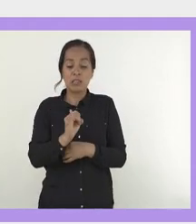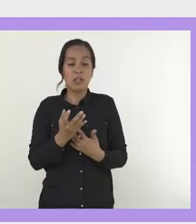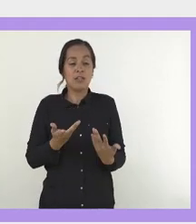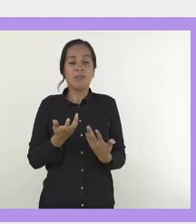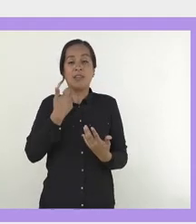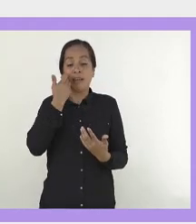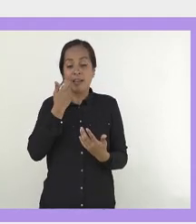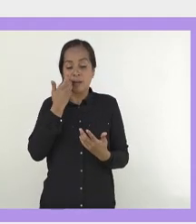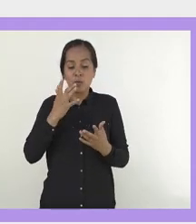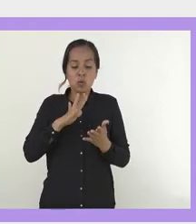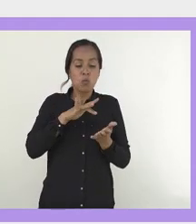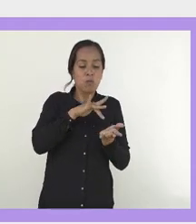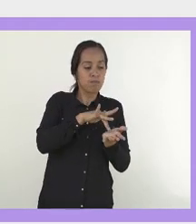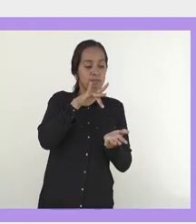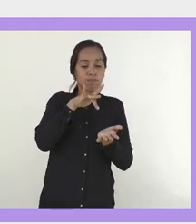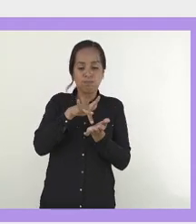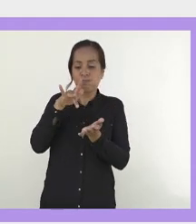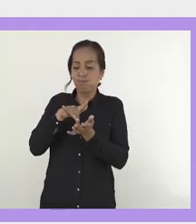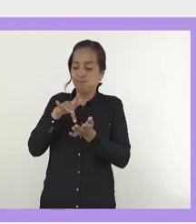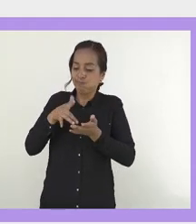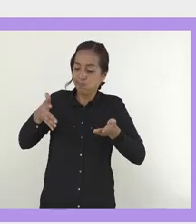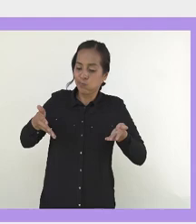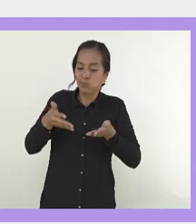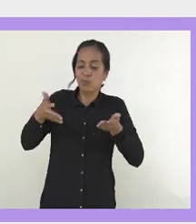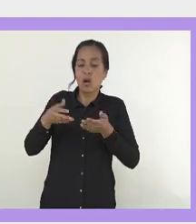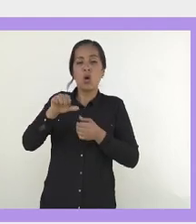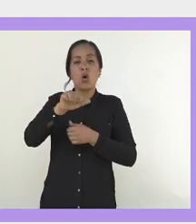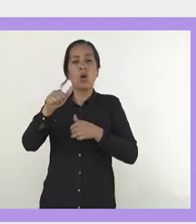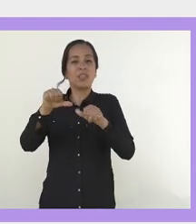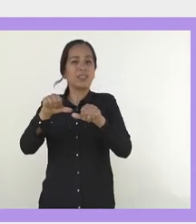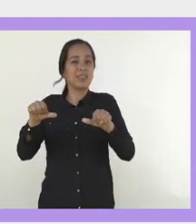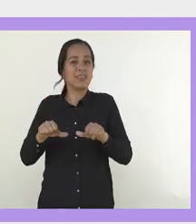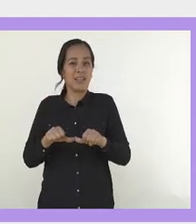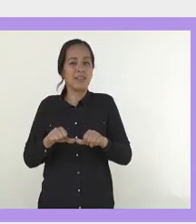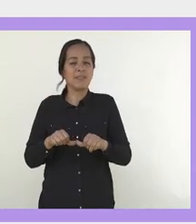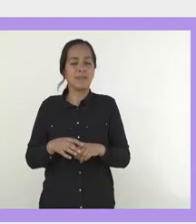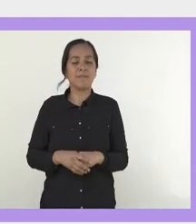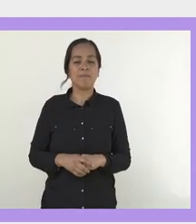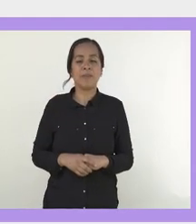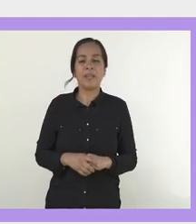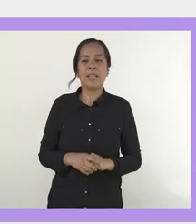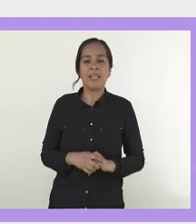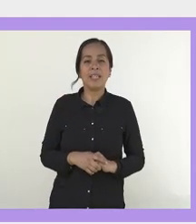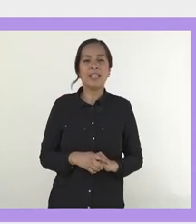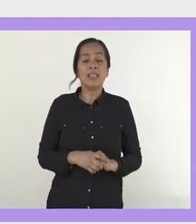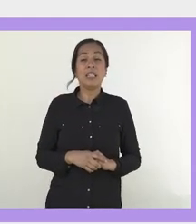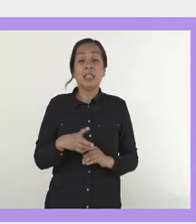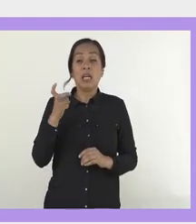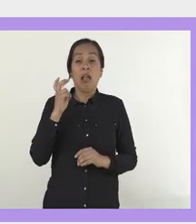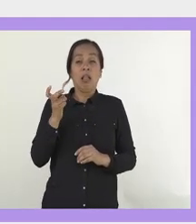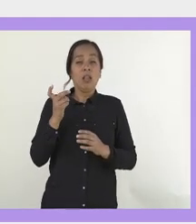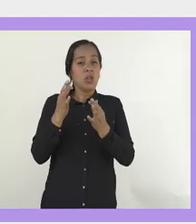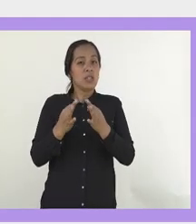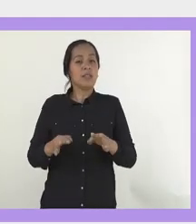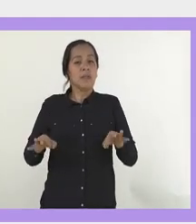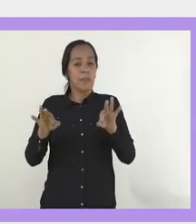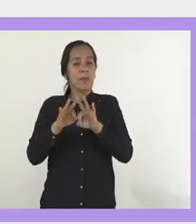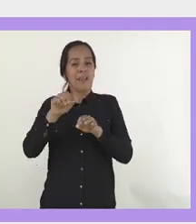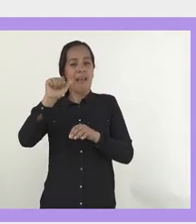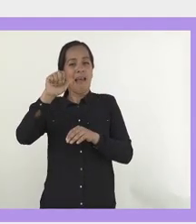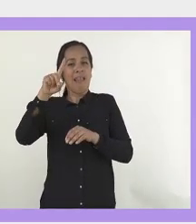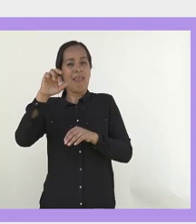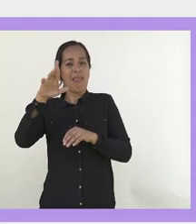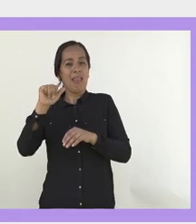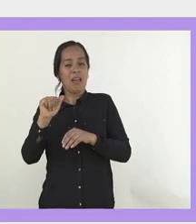fortalecer las otras áreas que que no son meramente las las técnicas es importante Andrea también me